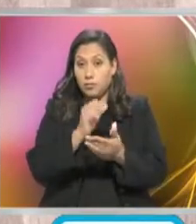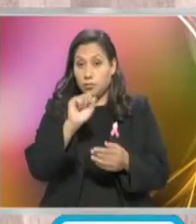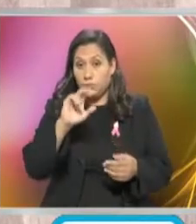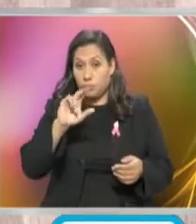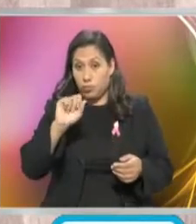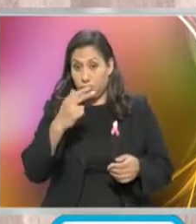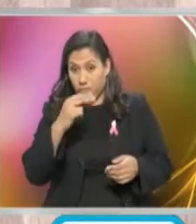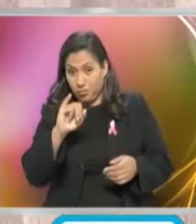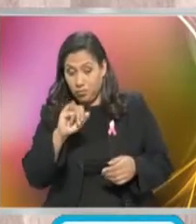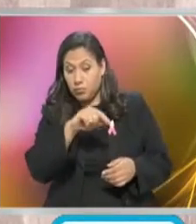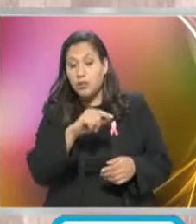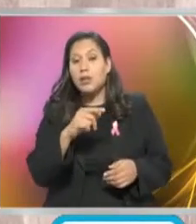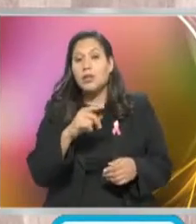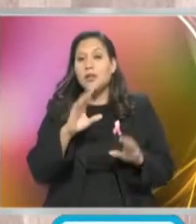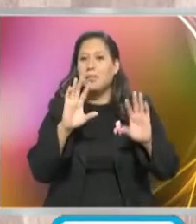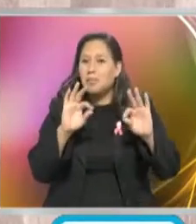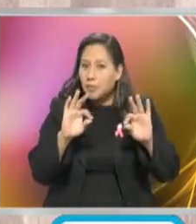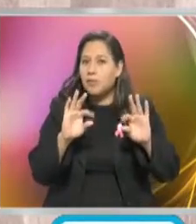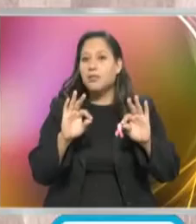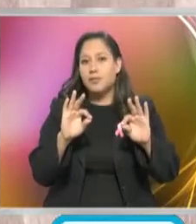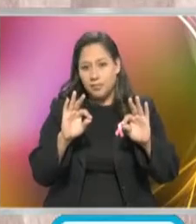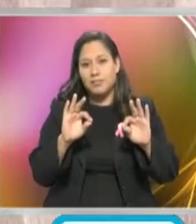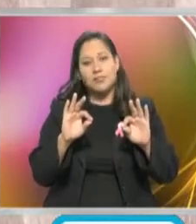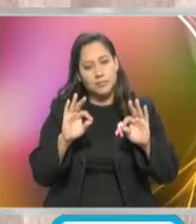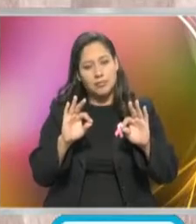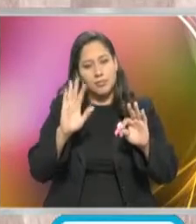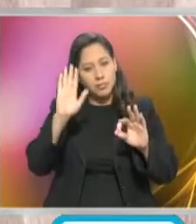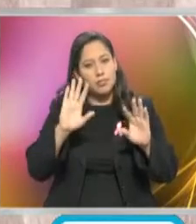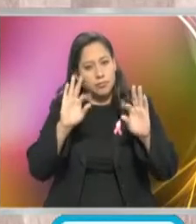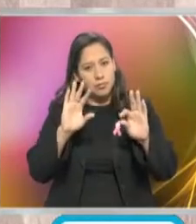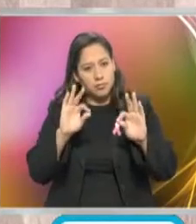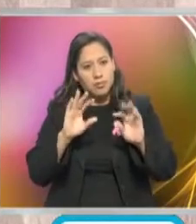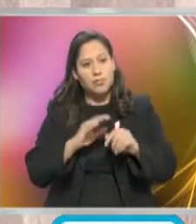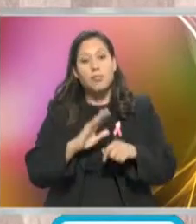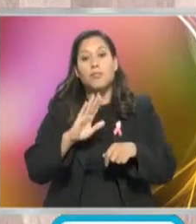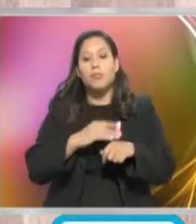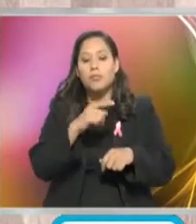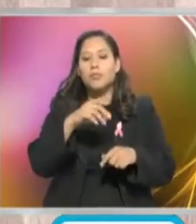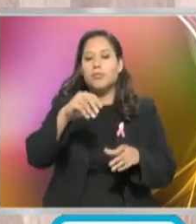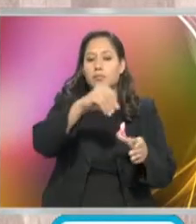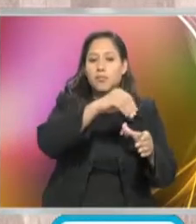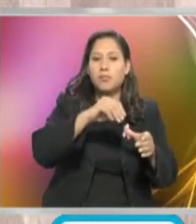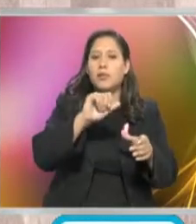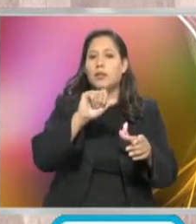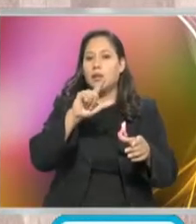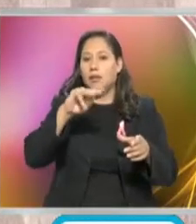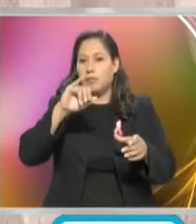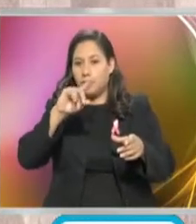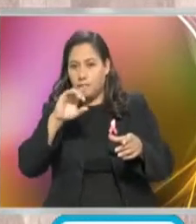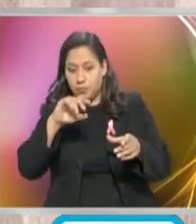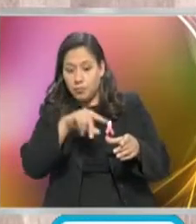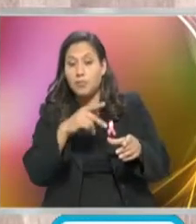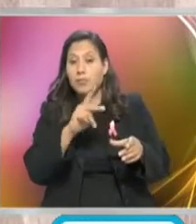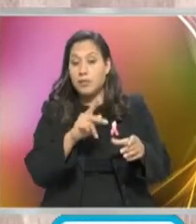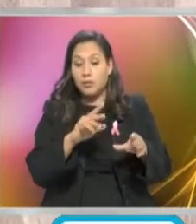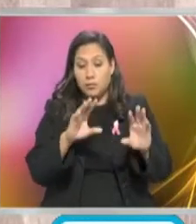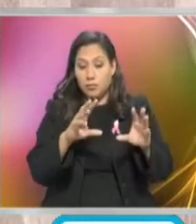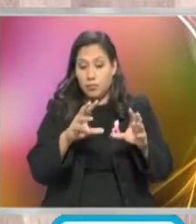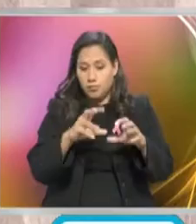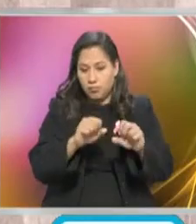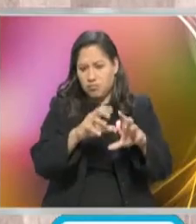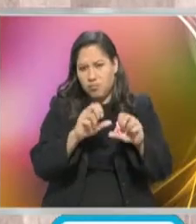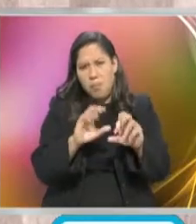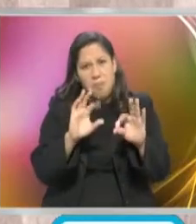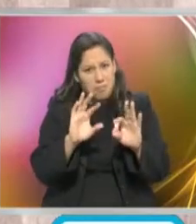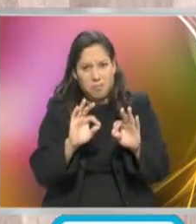que ser algo pegostioso. Sí, ¿no? queda Se como tiene que pegajoso dar- por el almidón, pero tiene que quedar suelto. O sea, no es que tenga que quedar una masa así